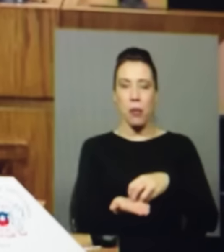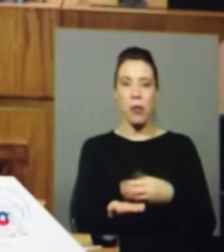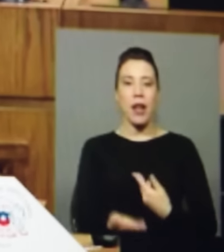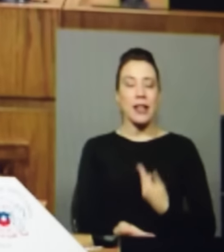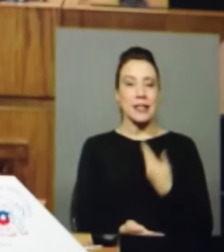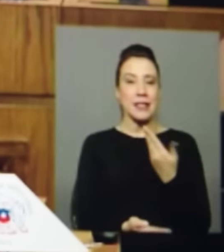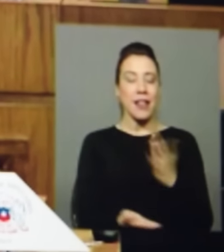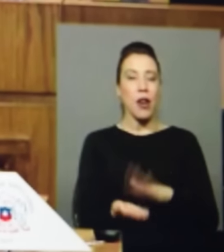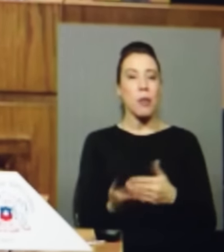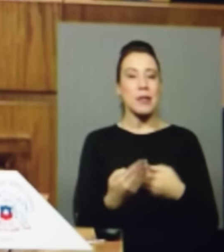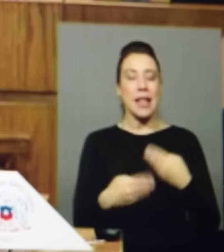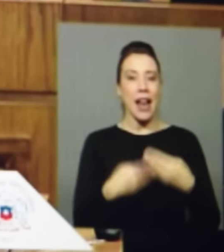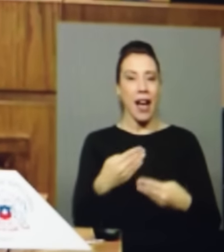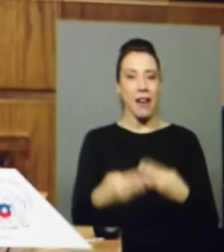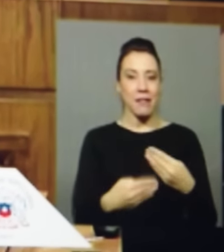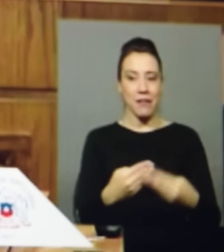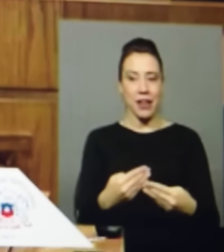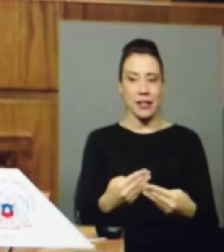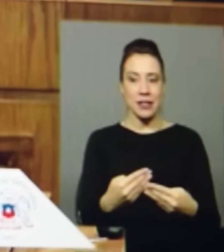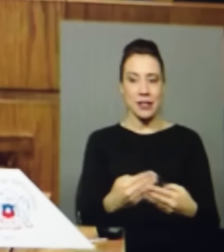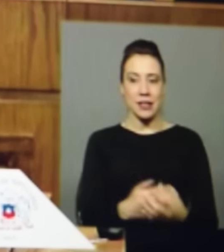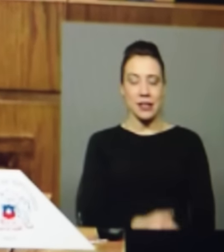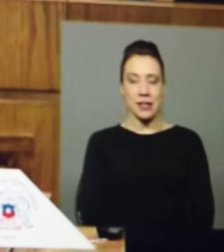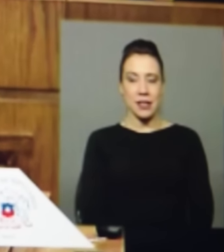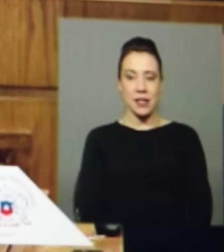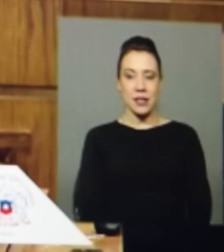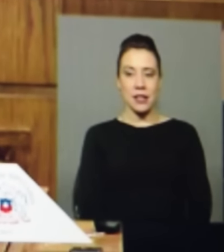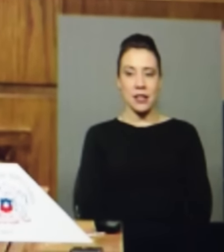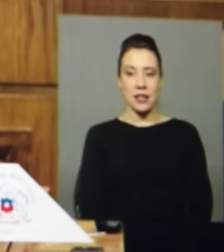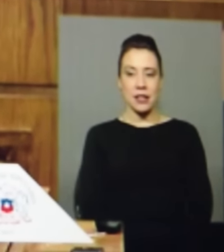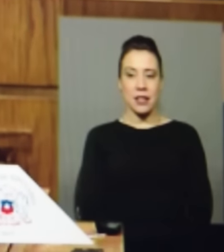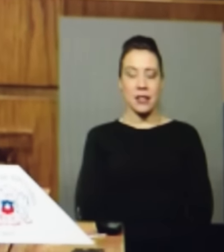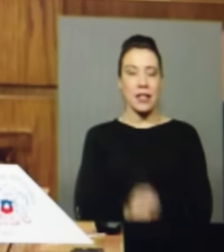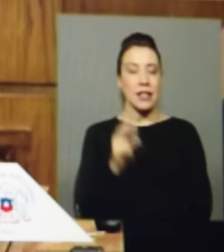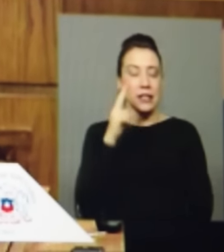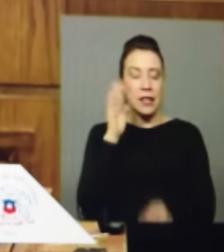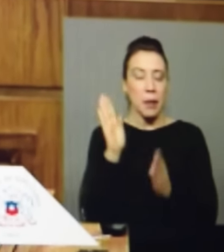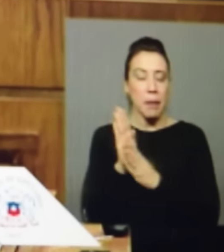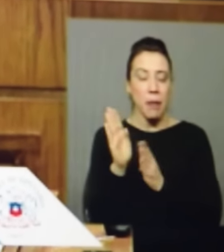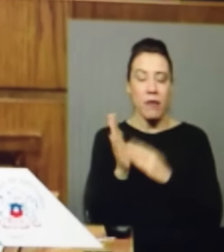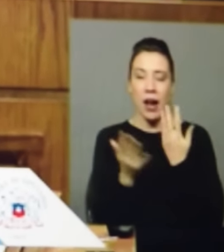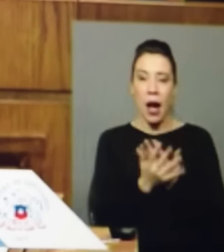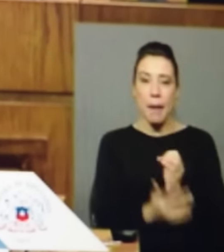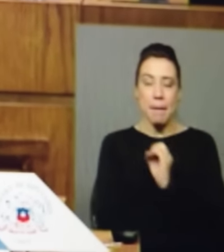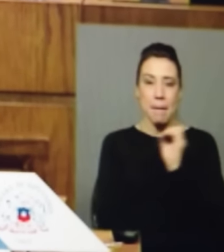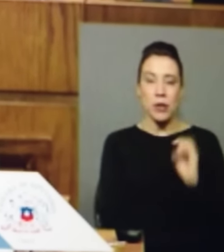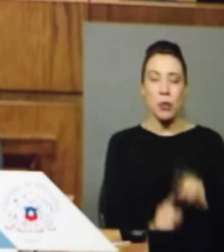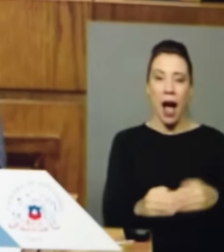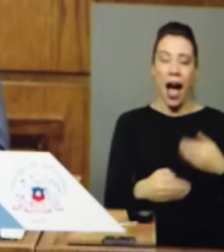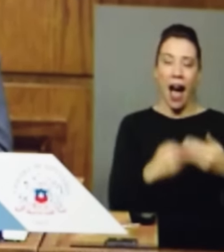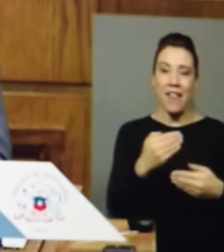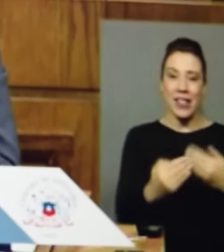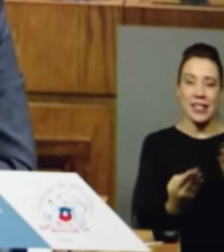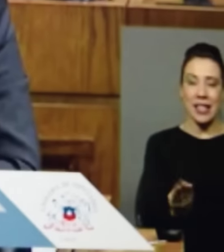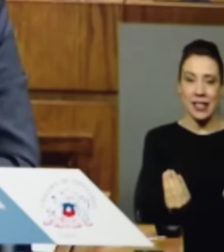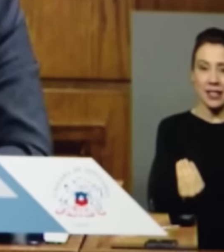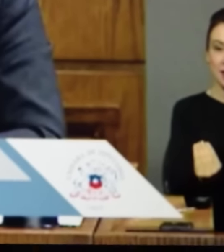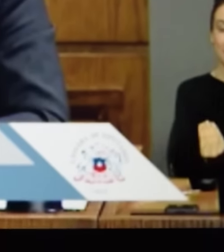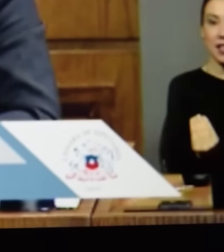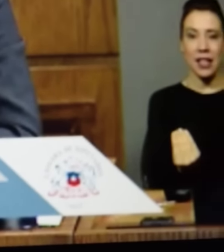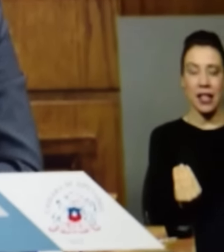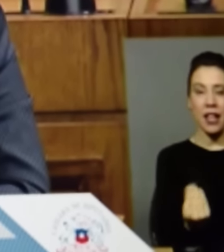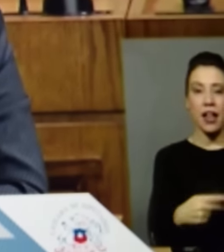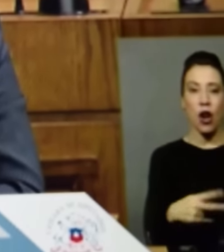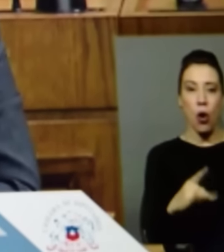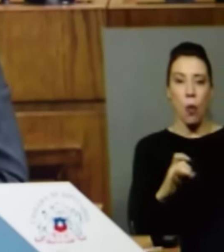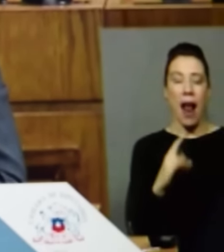entregan estados de avance sin tener constancia de que hay un porcentaje de avance necesario, en la comuna